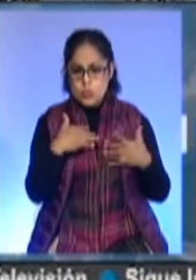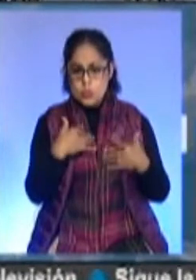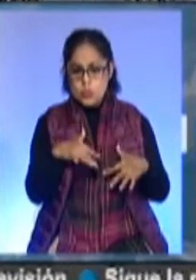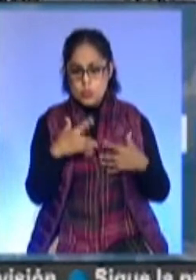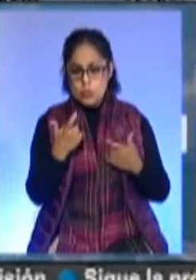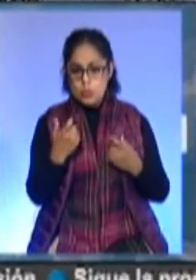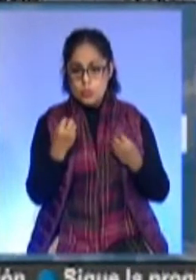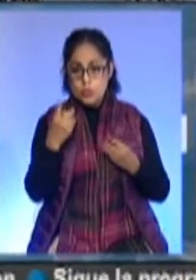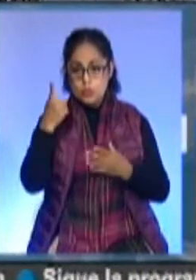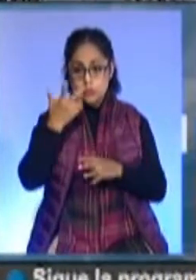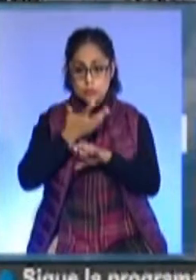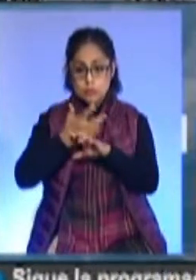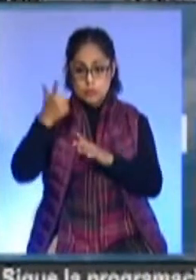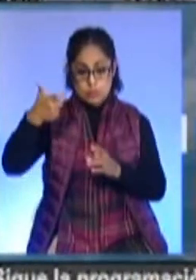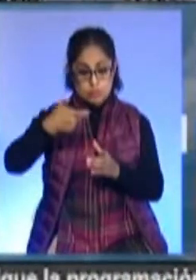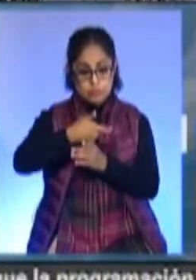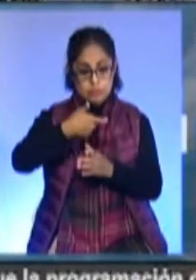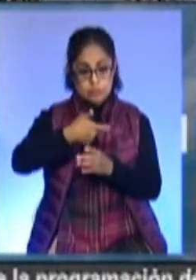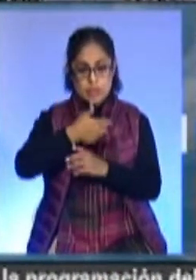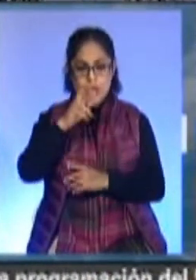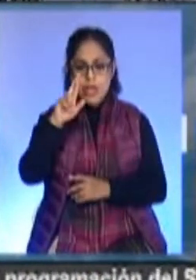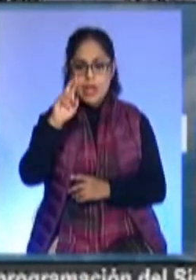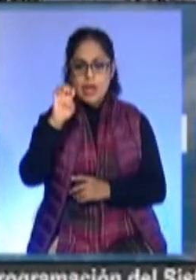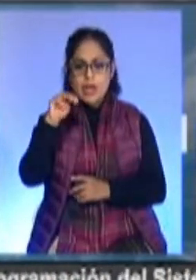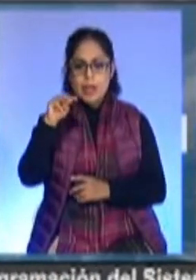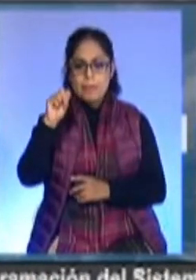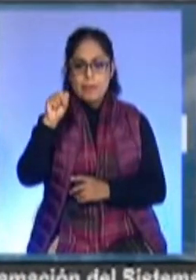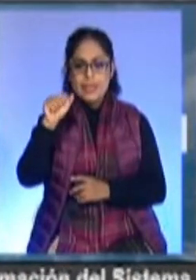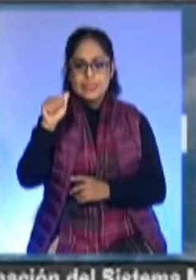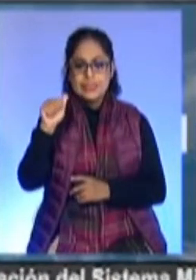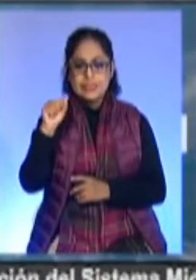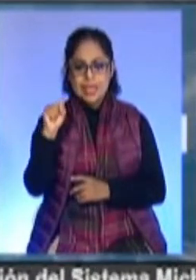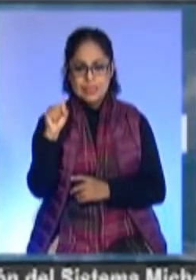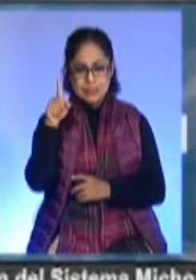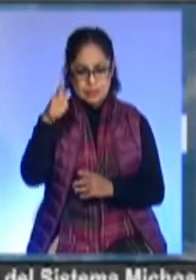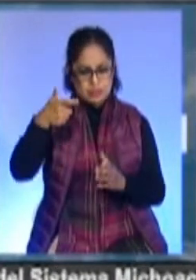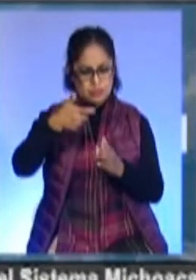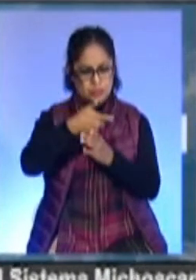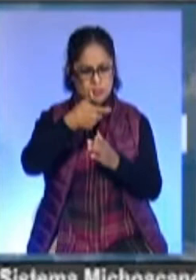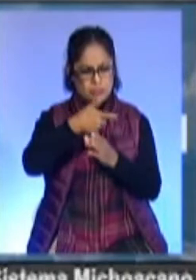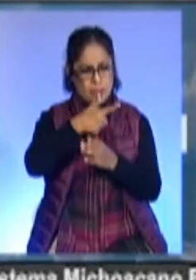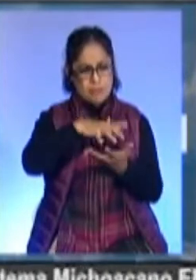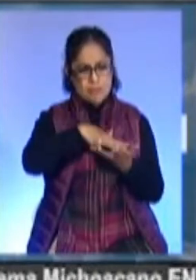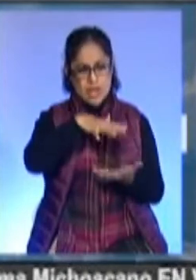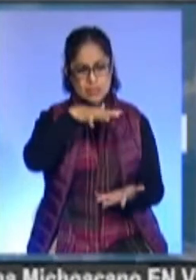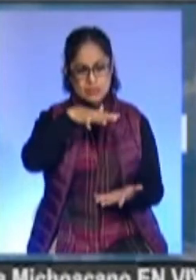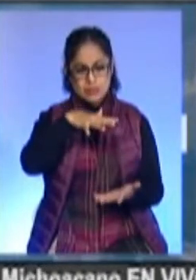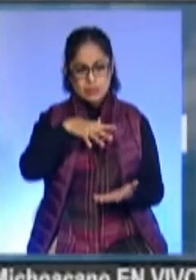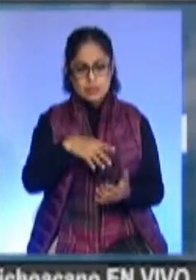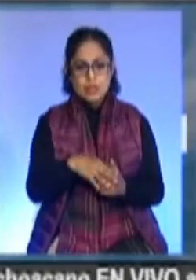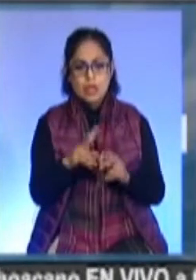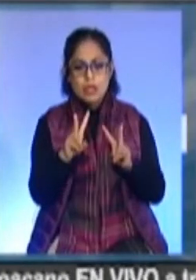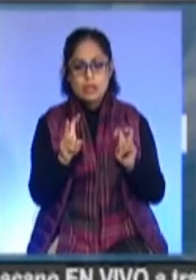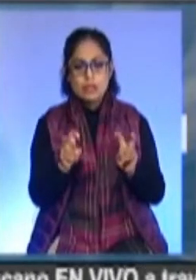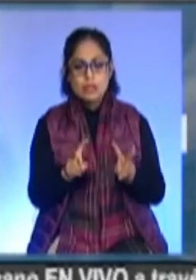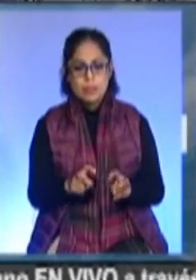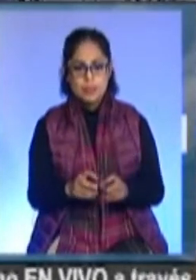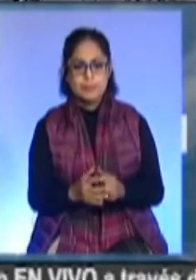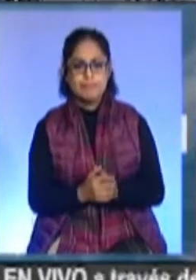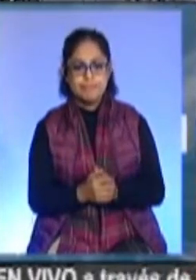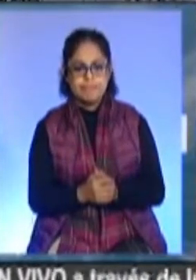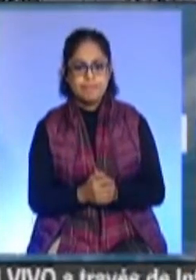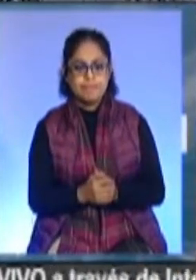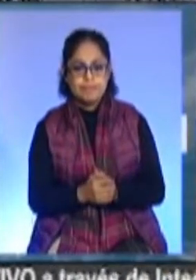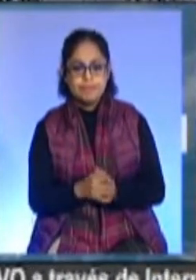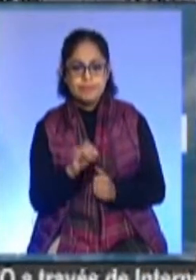¿no? El tema de que se generó el tema de remesas dentro de la pandemia, pero va más allá el tema de migrantes, el tema de remesas. Así es,